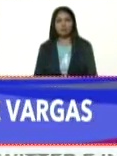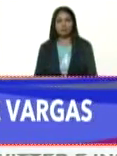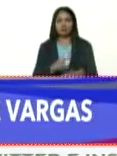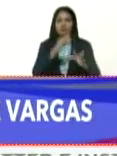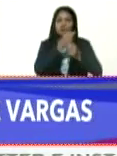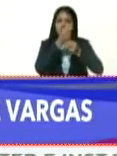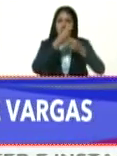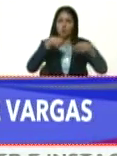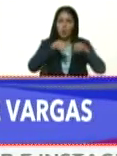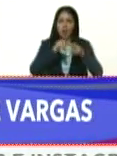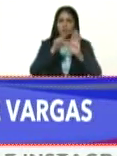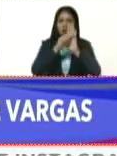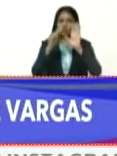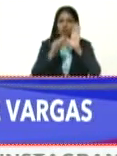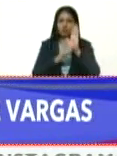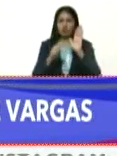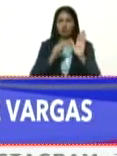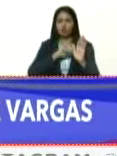Aferrados a esta Constitución,